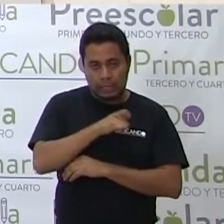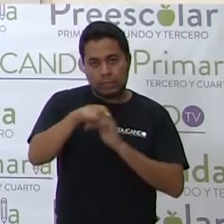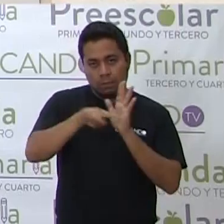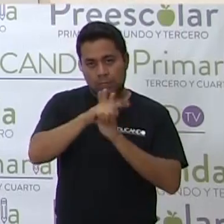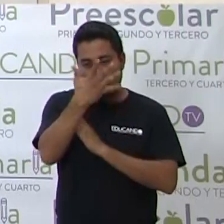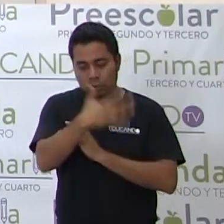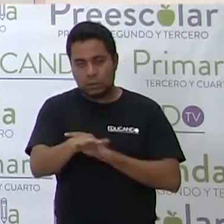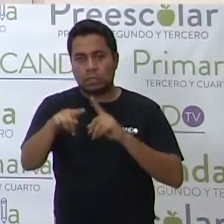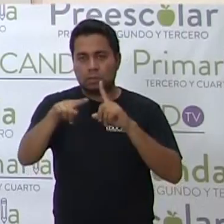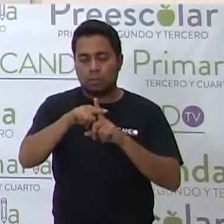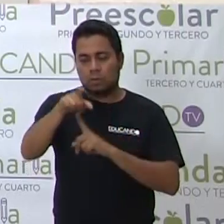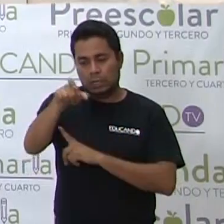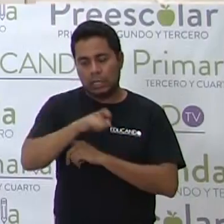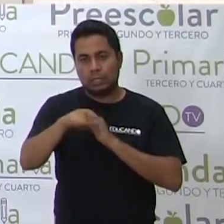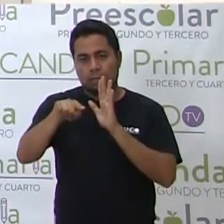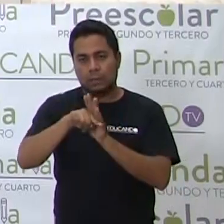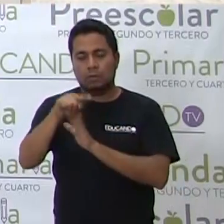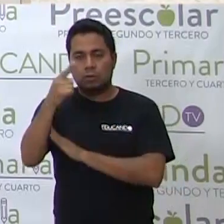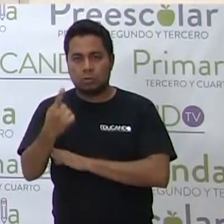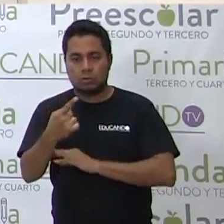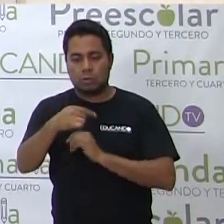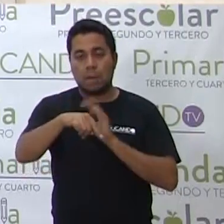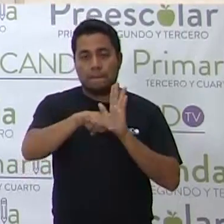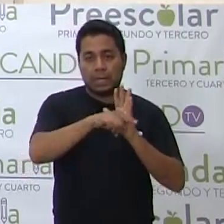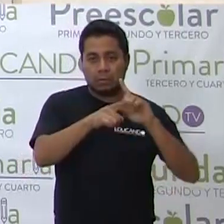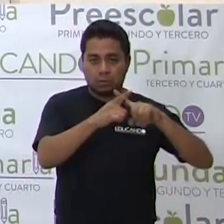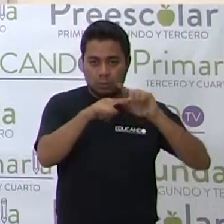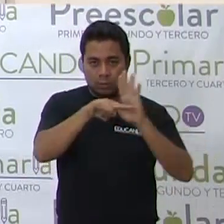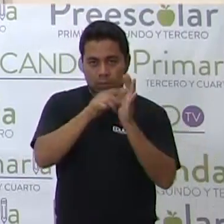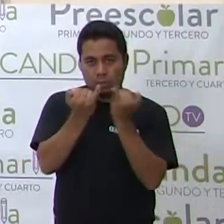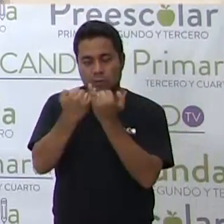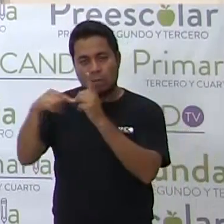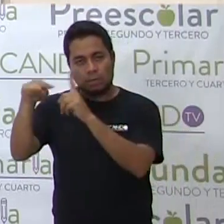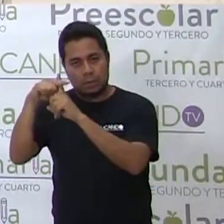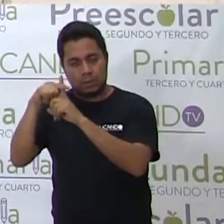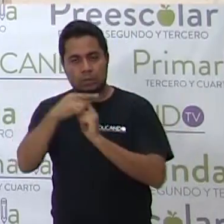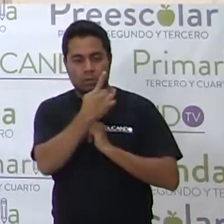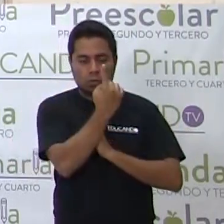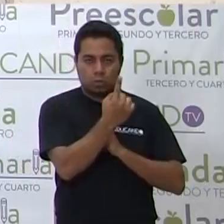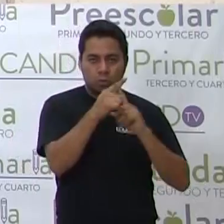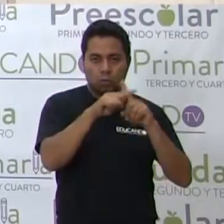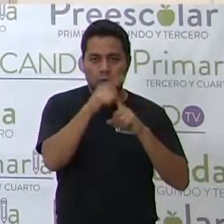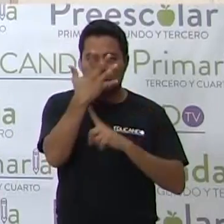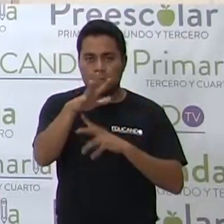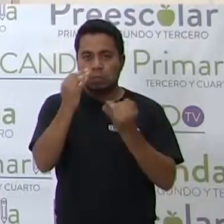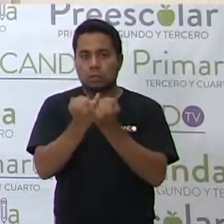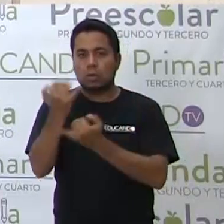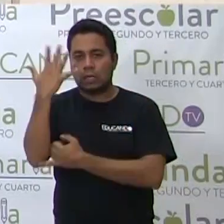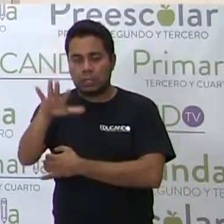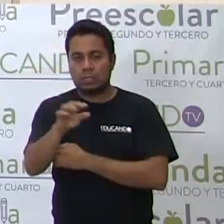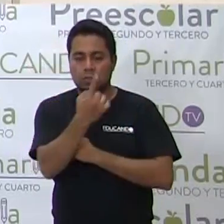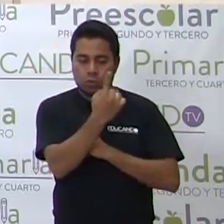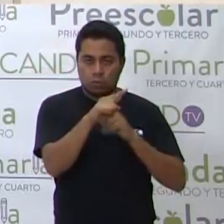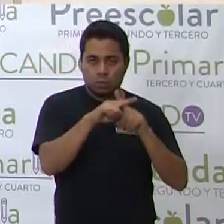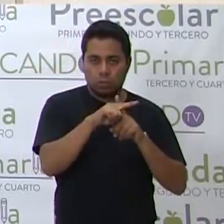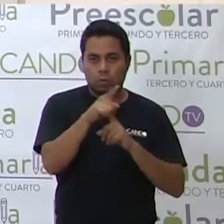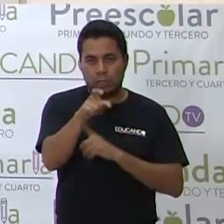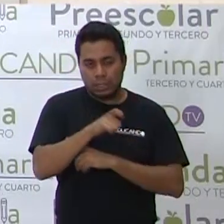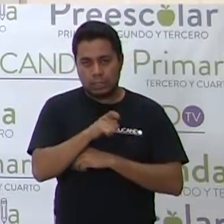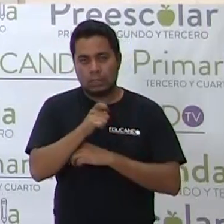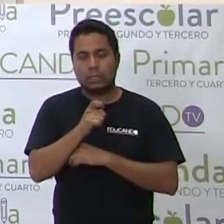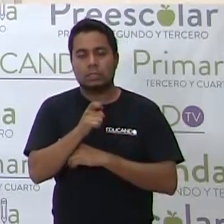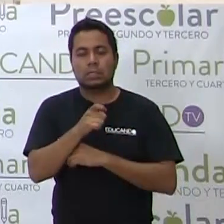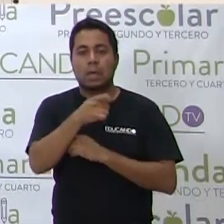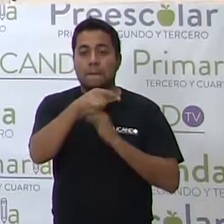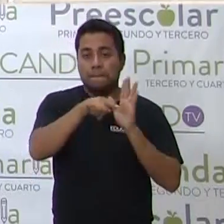10 * x - 1 menos por menos da más 1 * 10 10 1 * x menos por